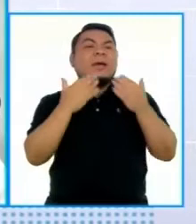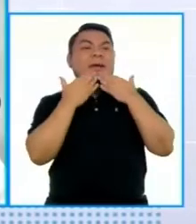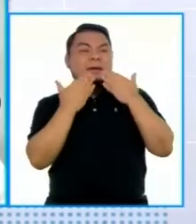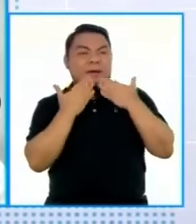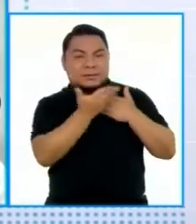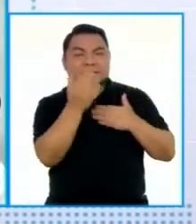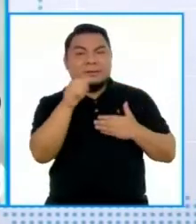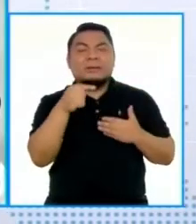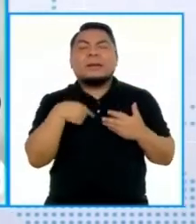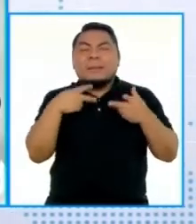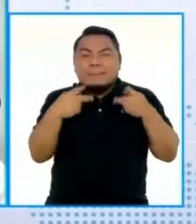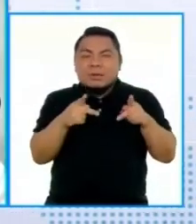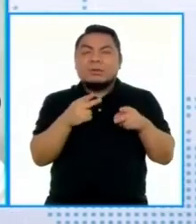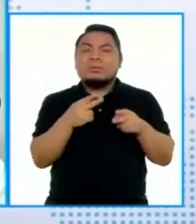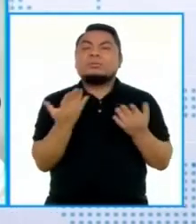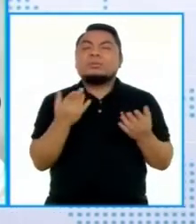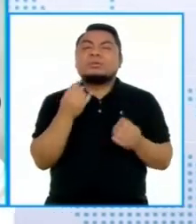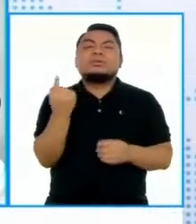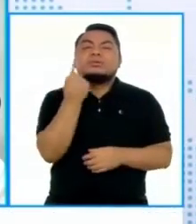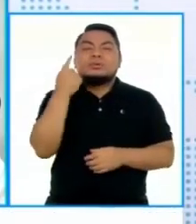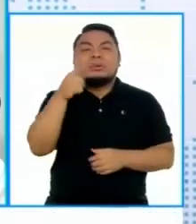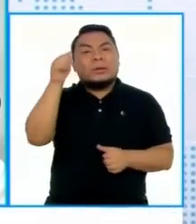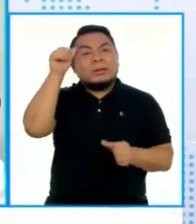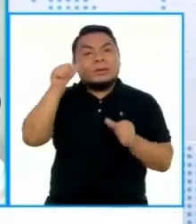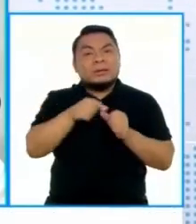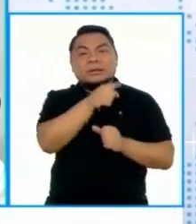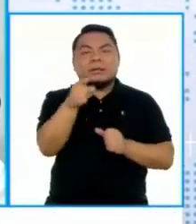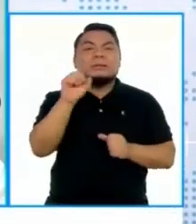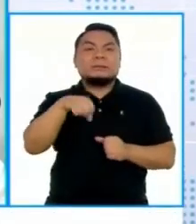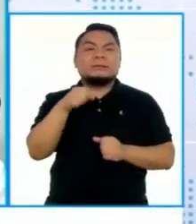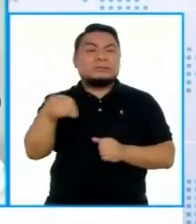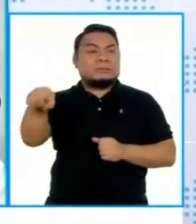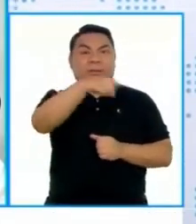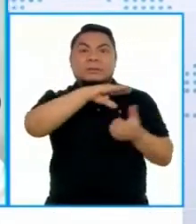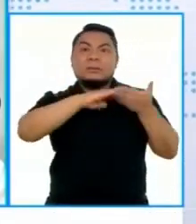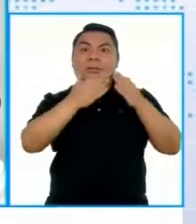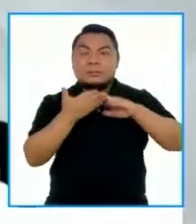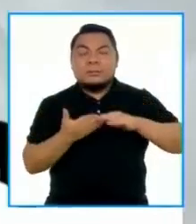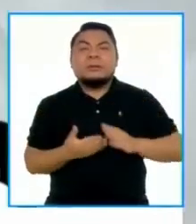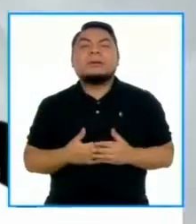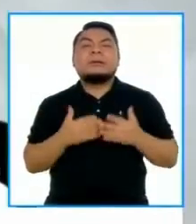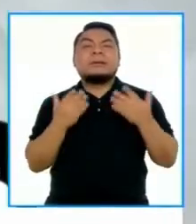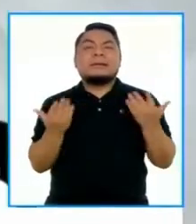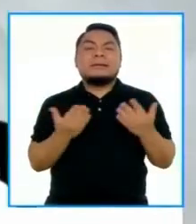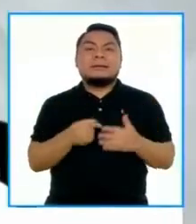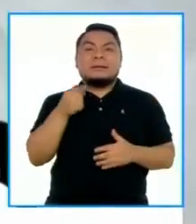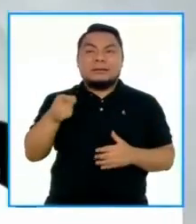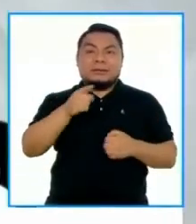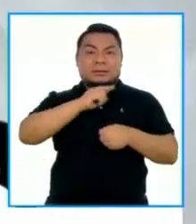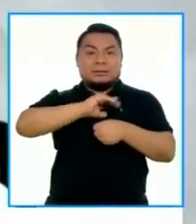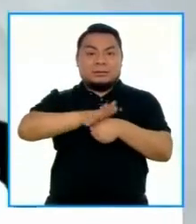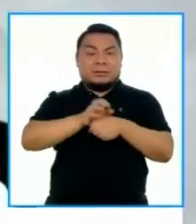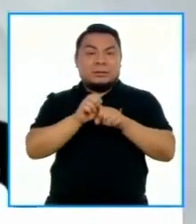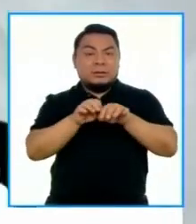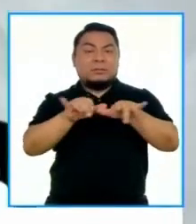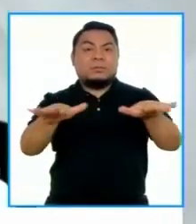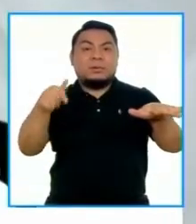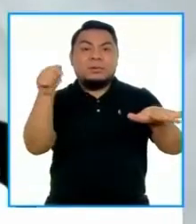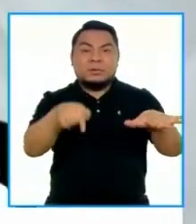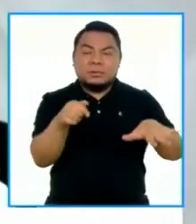Gracias y si me permiten solamente recordar a la población que la pandemia